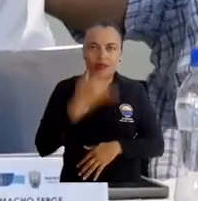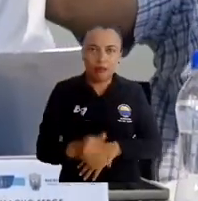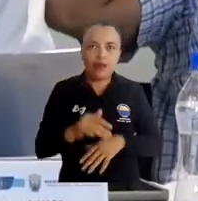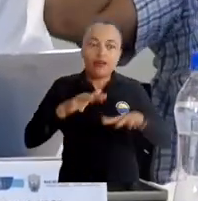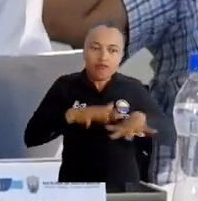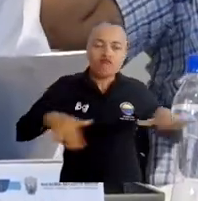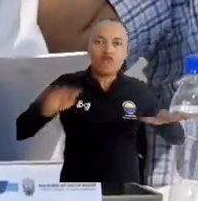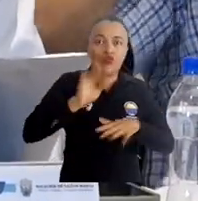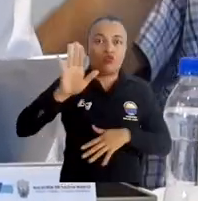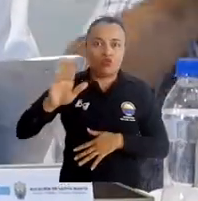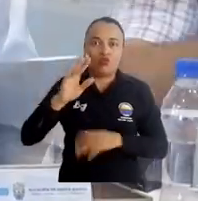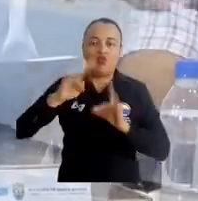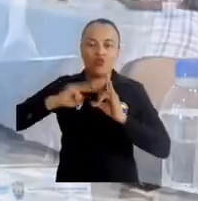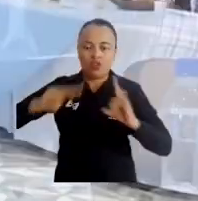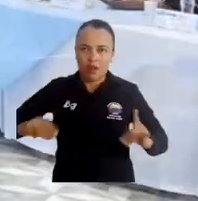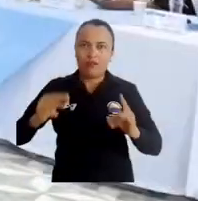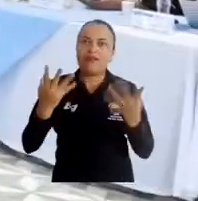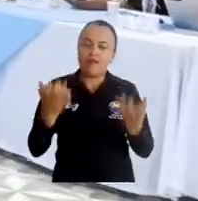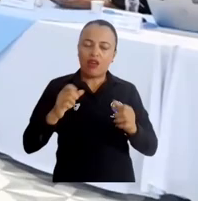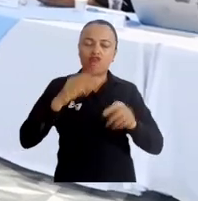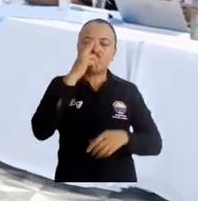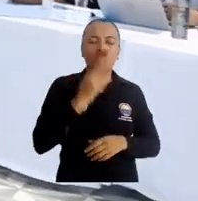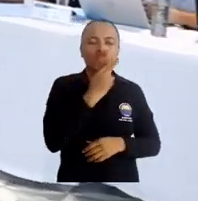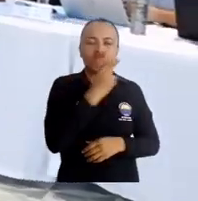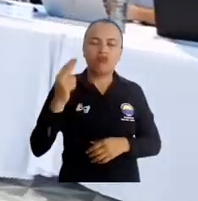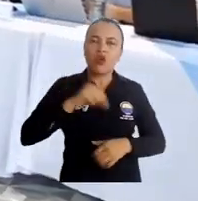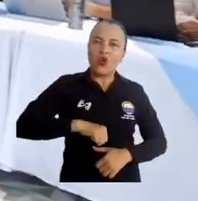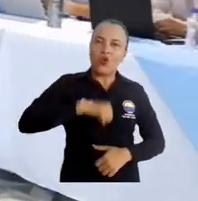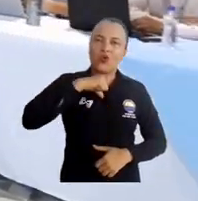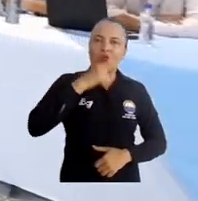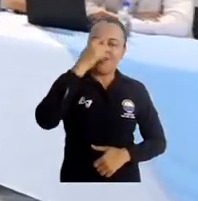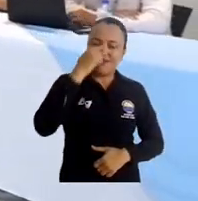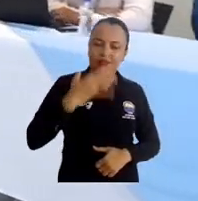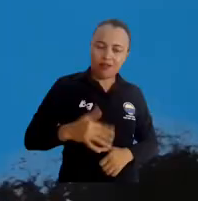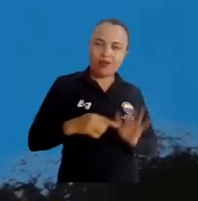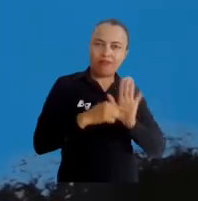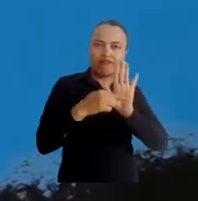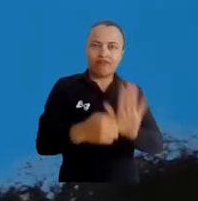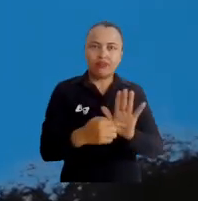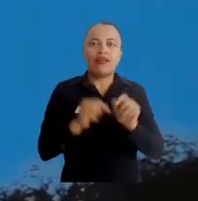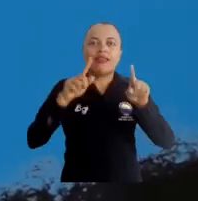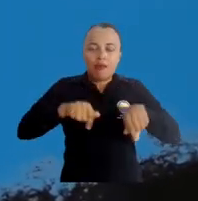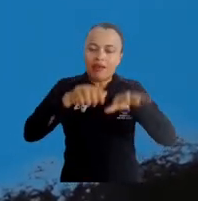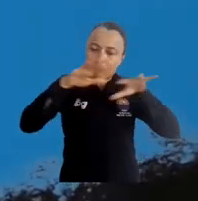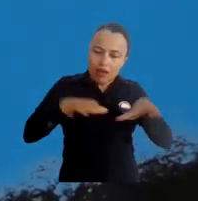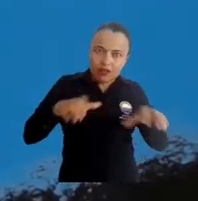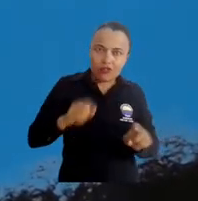donde Unimagdalena mantiene su compromiso de recuperar el orgullo samario y aportar